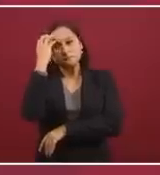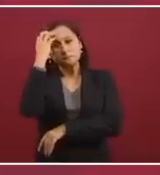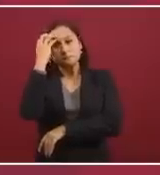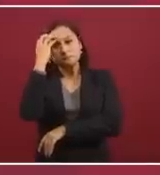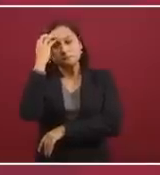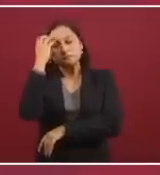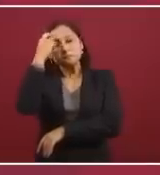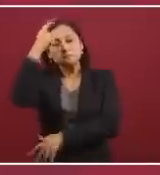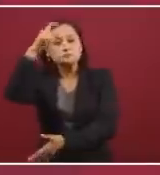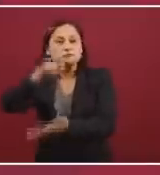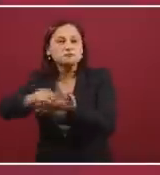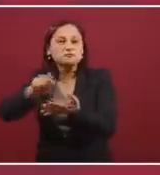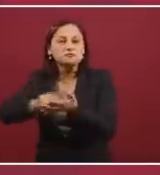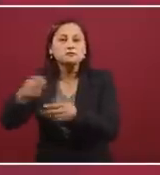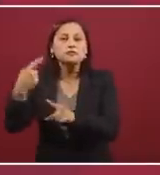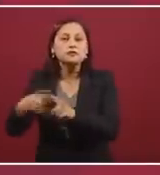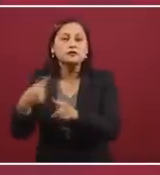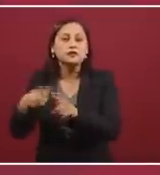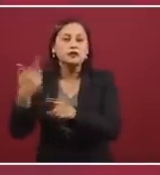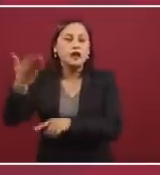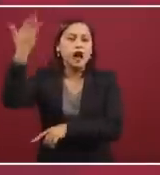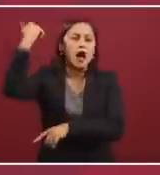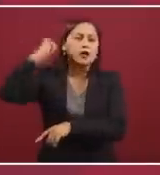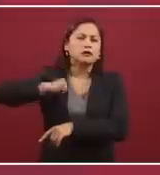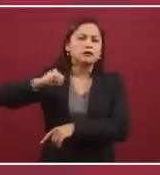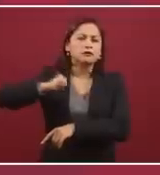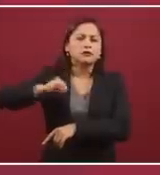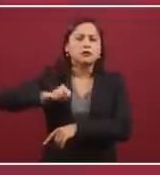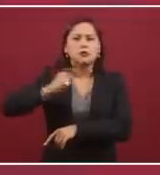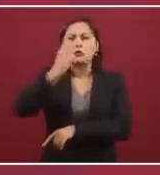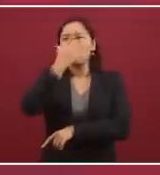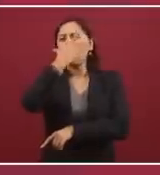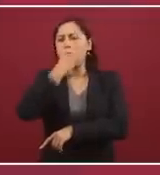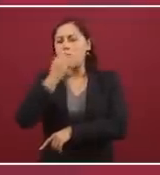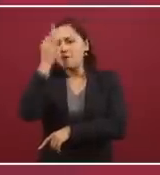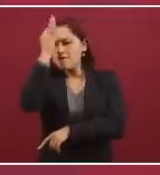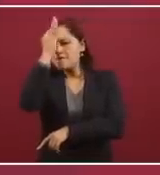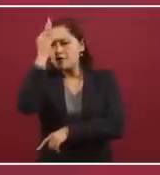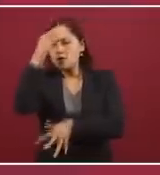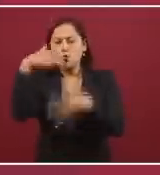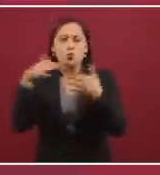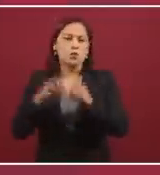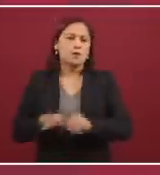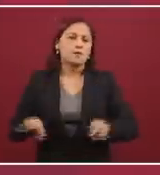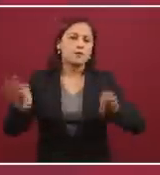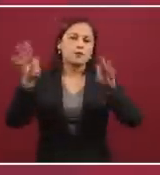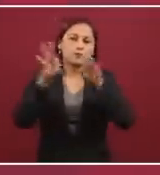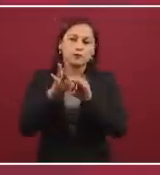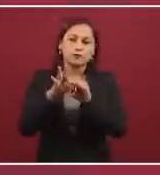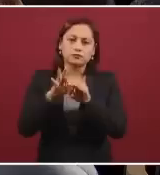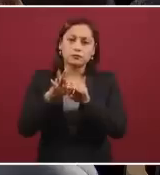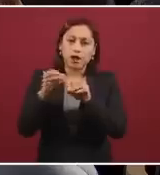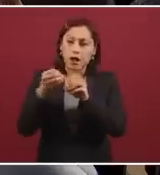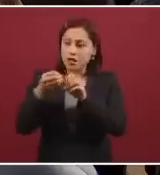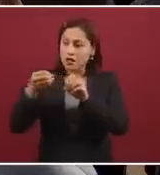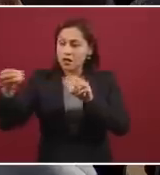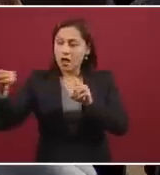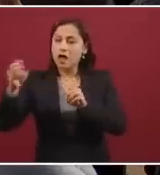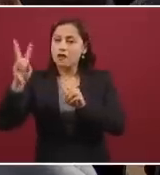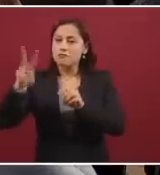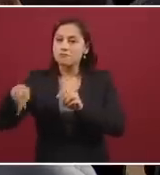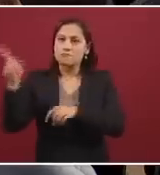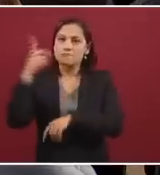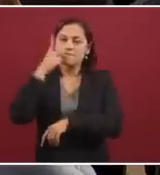uno de los más importantes filósofos que han existido es muy buena la frase entonces bueno